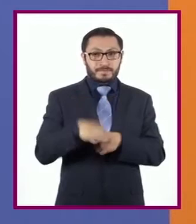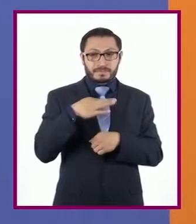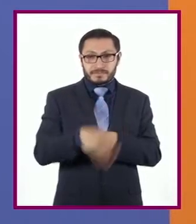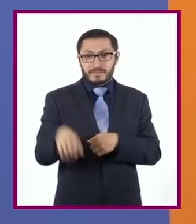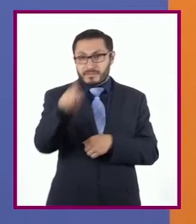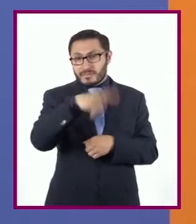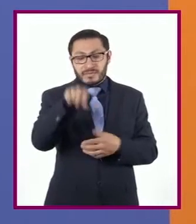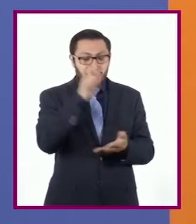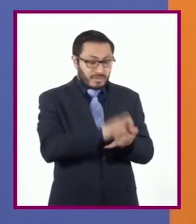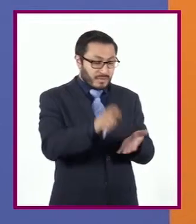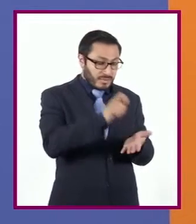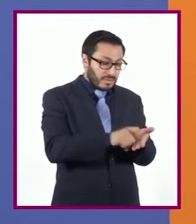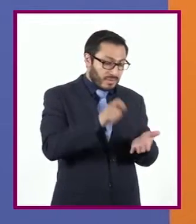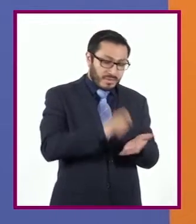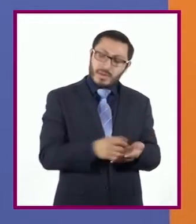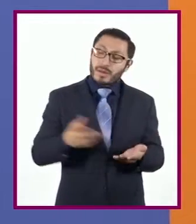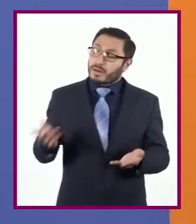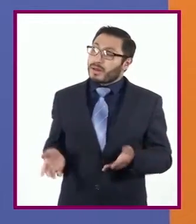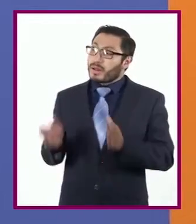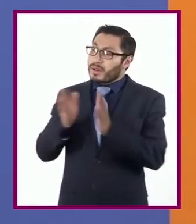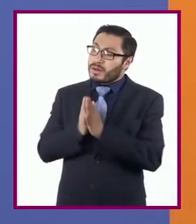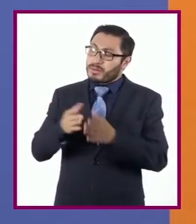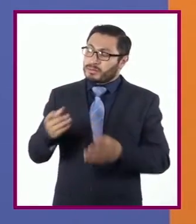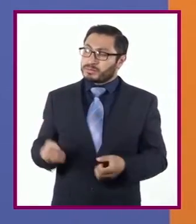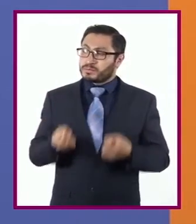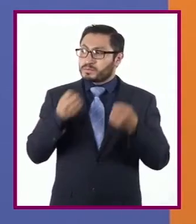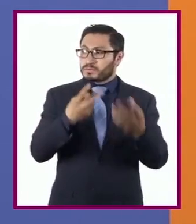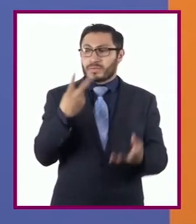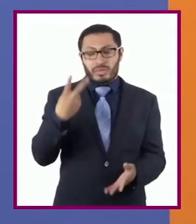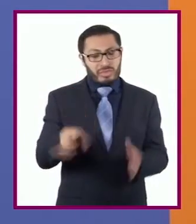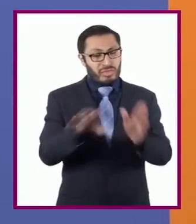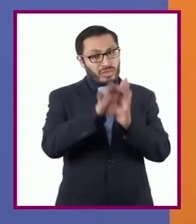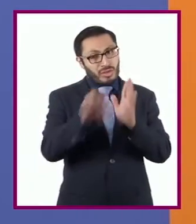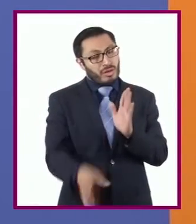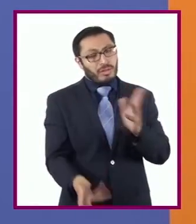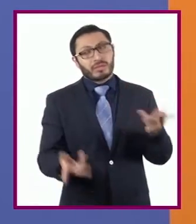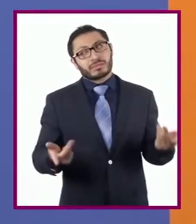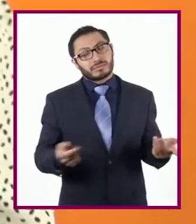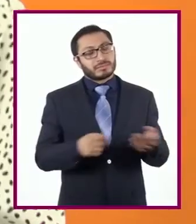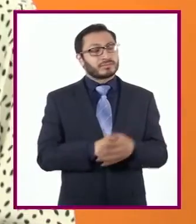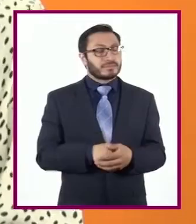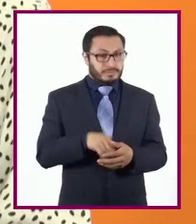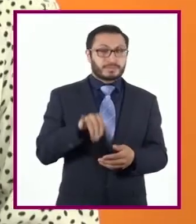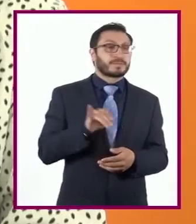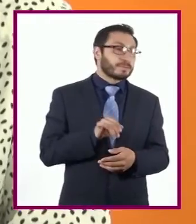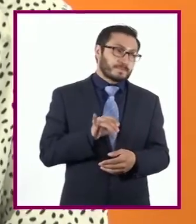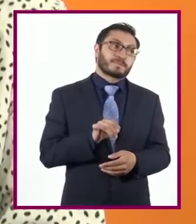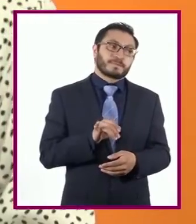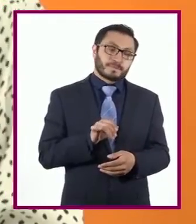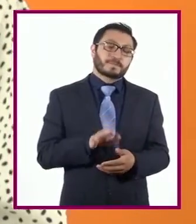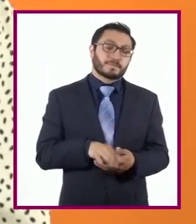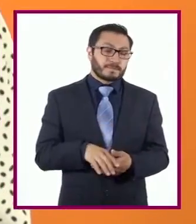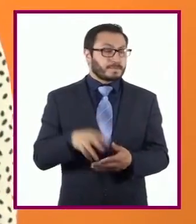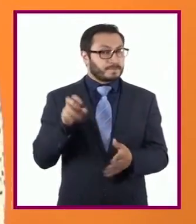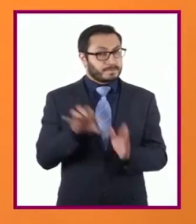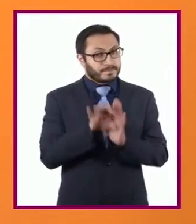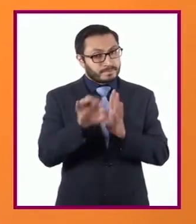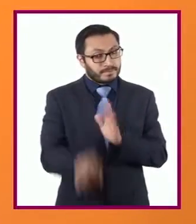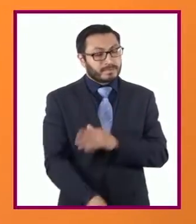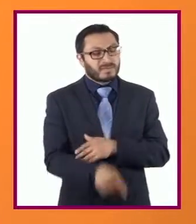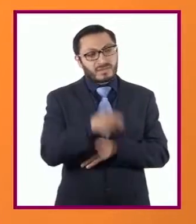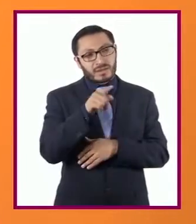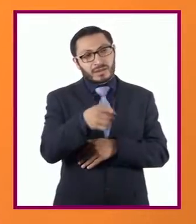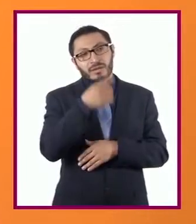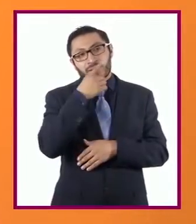anotan, doctora, ¿nos puede compartir 2 ejemplos de aspiraciones? Claro que sí, Mónica. Este ejemplo que acabas de